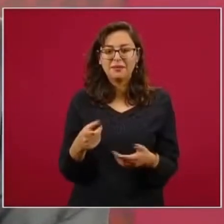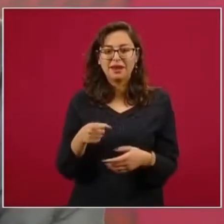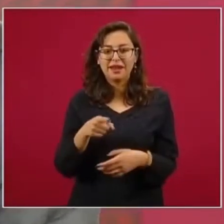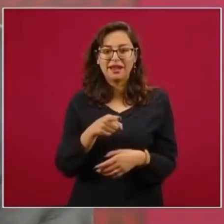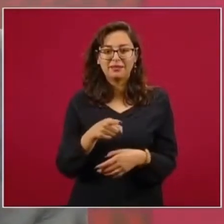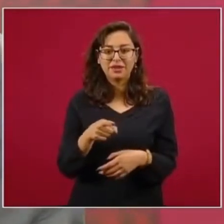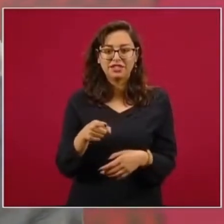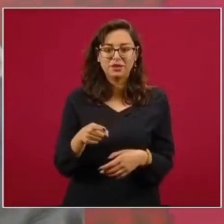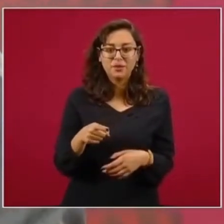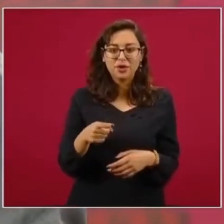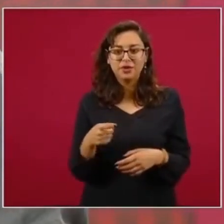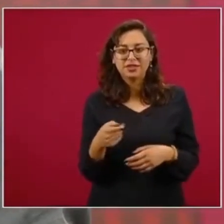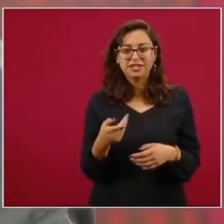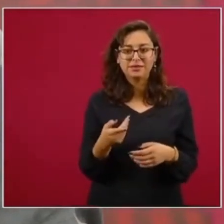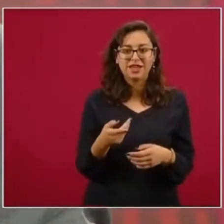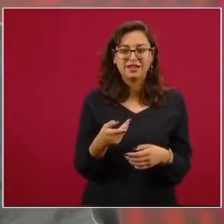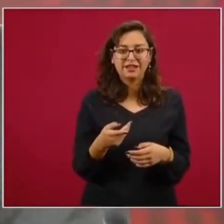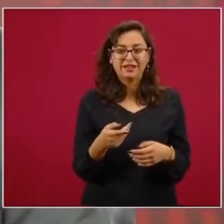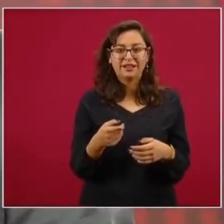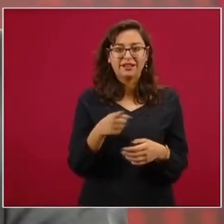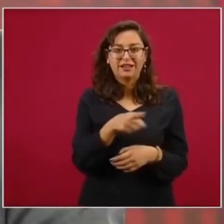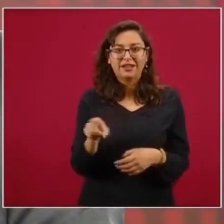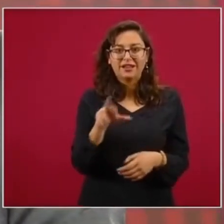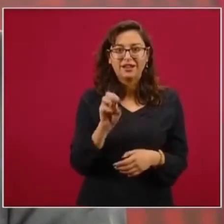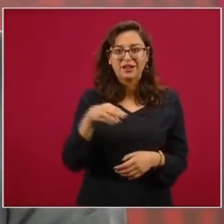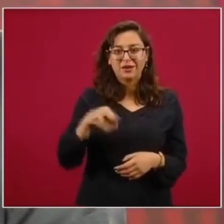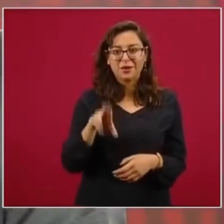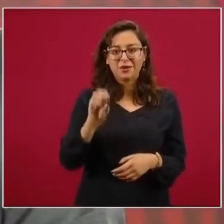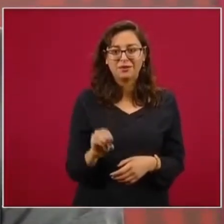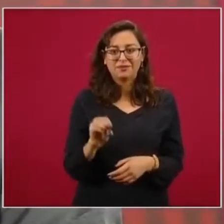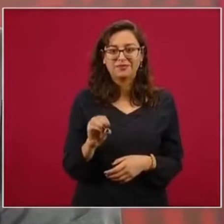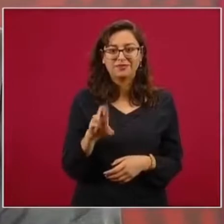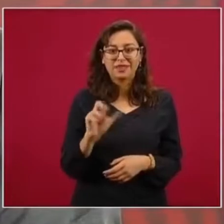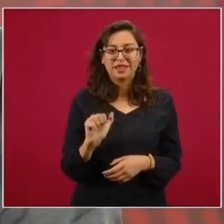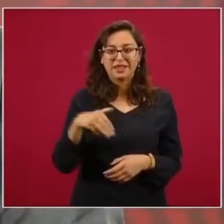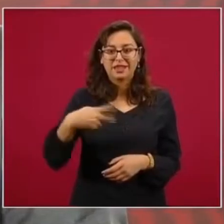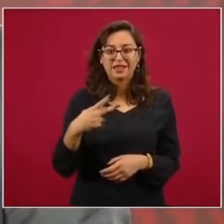con Romero de Champs y con los líderes.